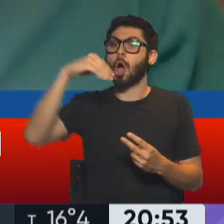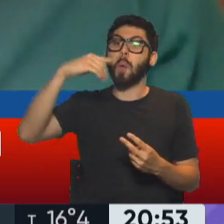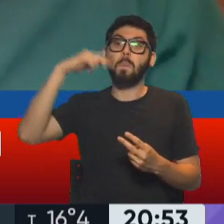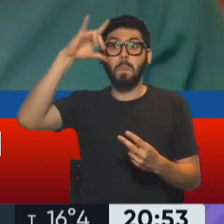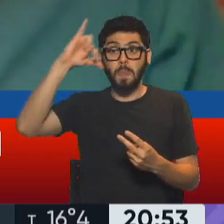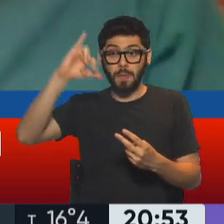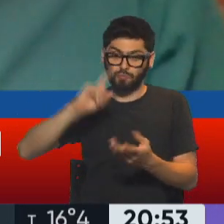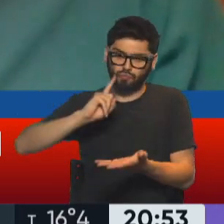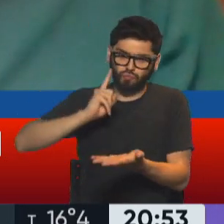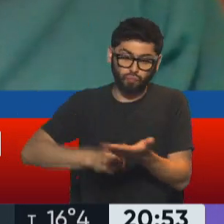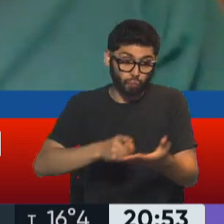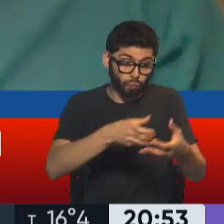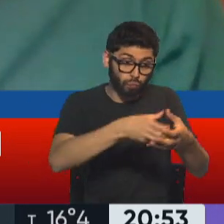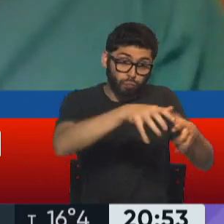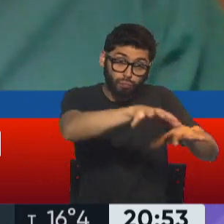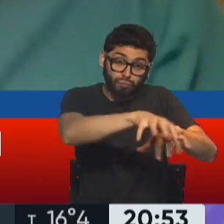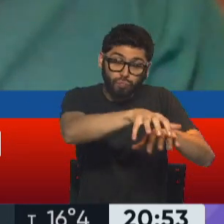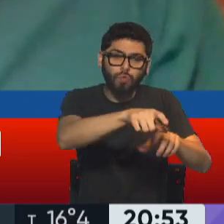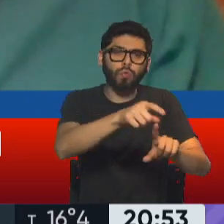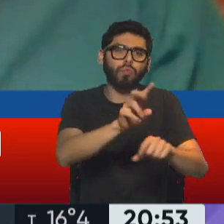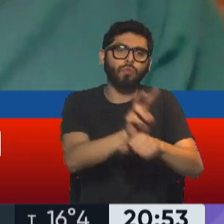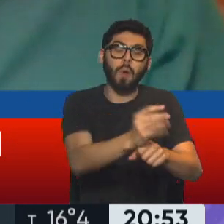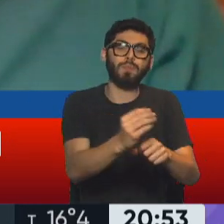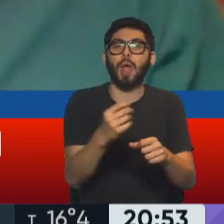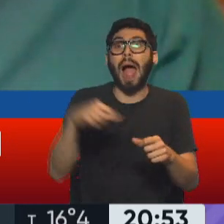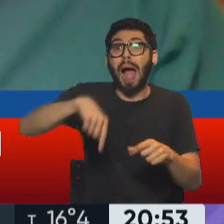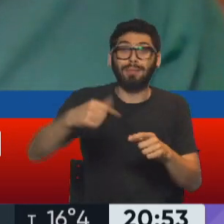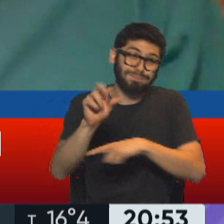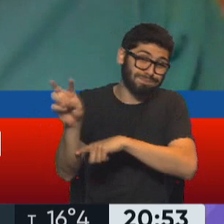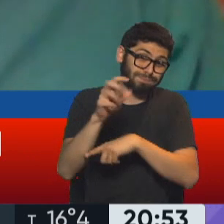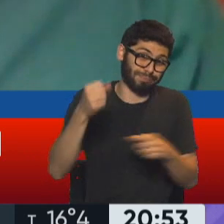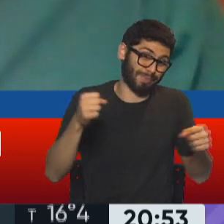al productor, porque vos bien decís que acá los que se llenan de plata son los frigoríficos.